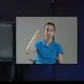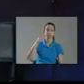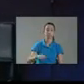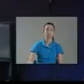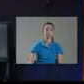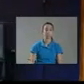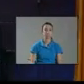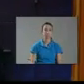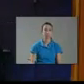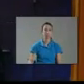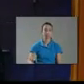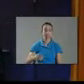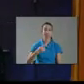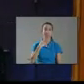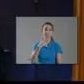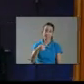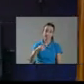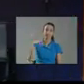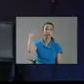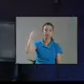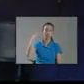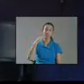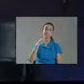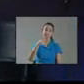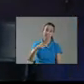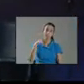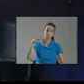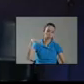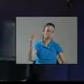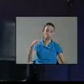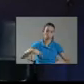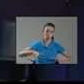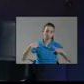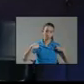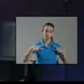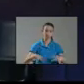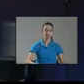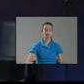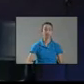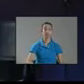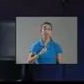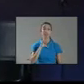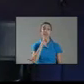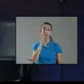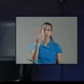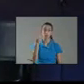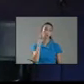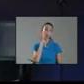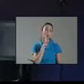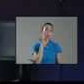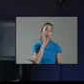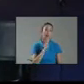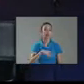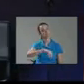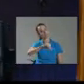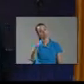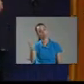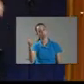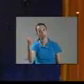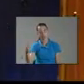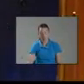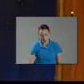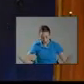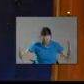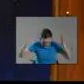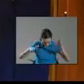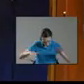que le digo yo a la gente? No espere, no espere que lo llamen. Vaya donde usted le gustaría trabajar. Vaya donde usted dice, esa es una buena empresa. Y vaya